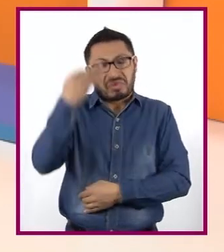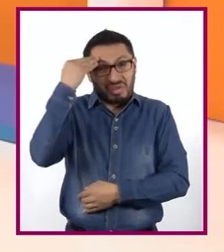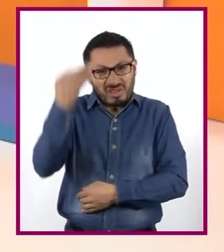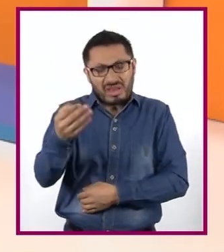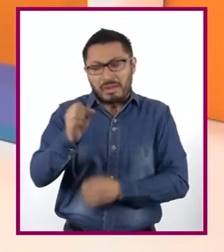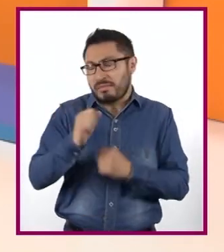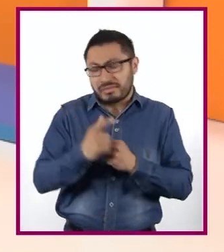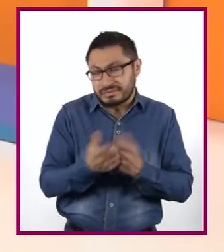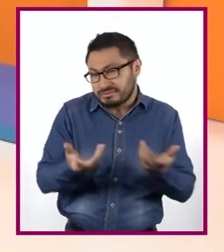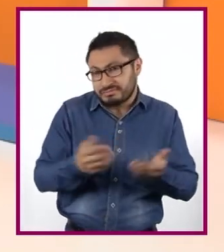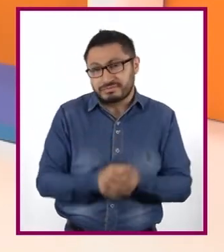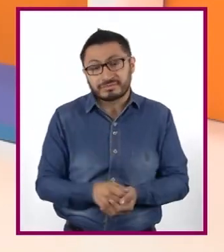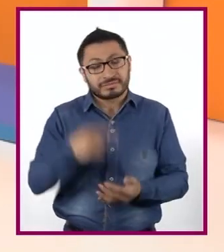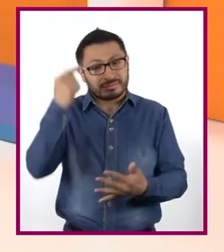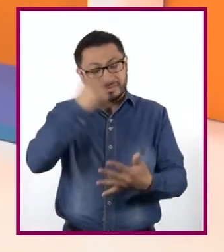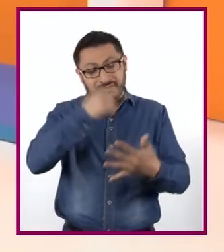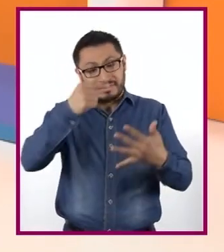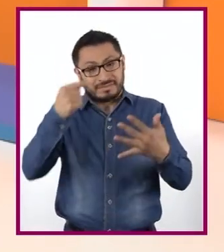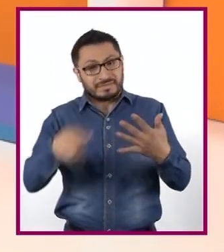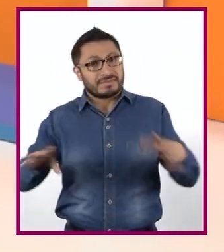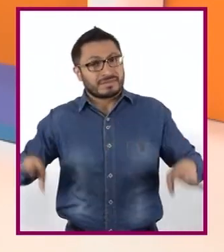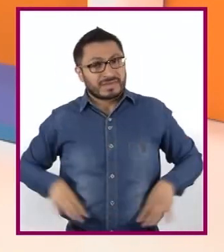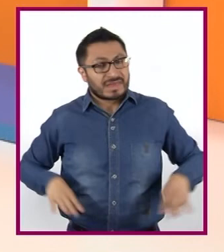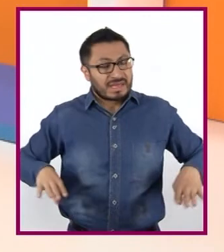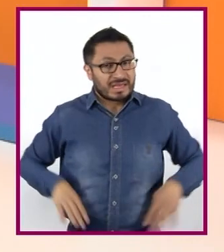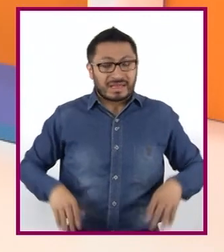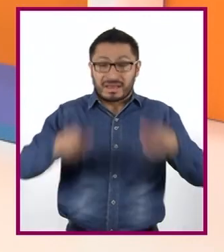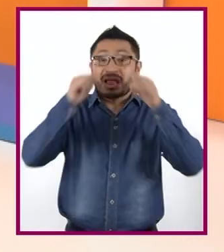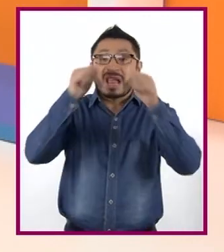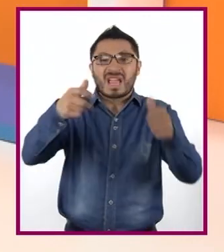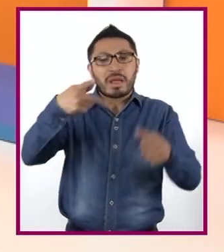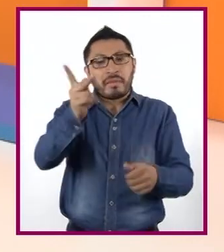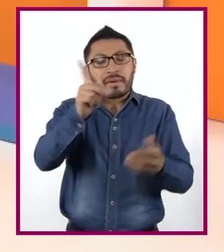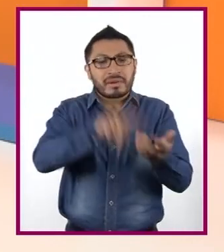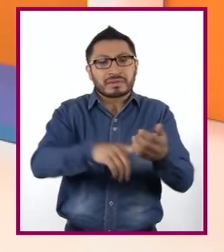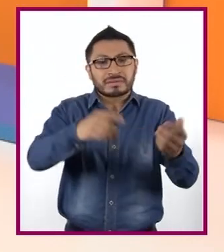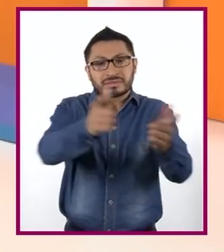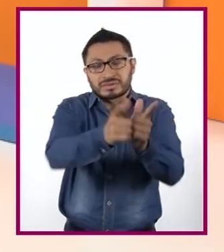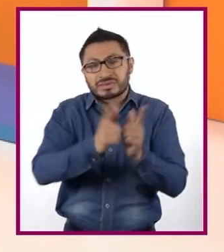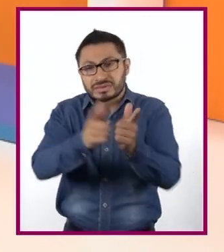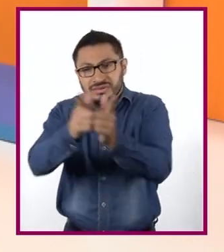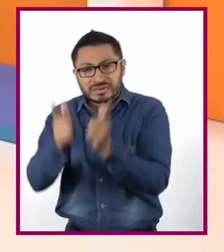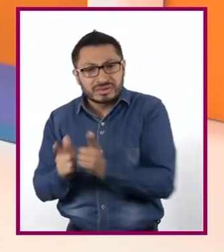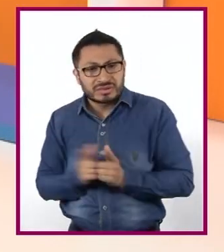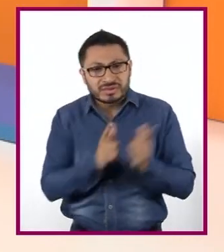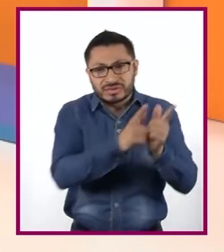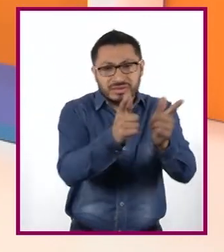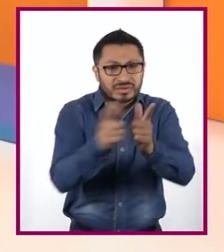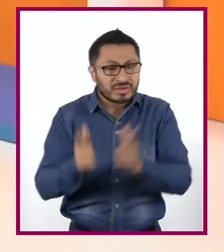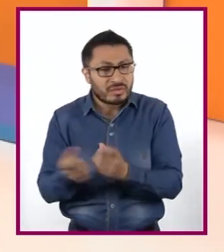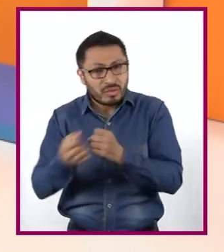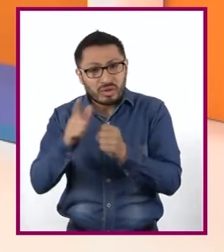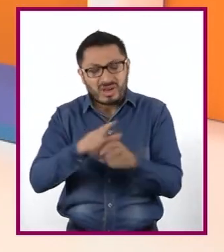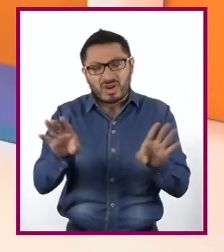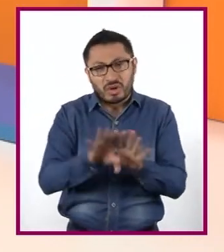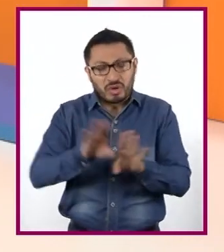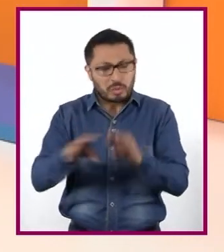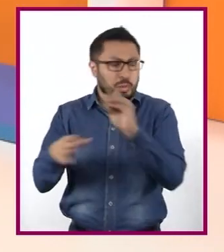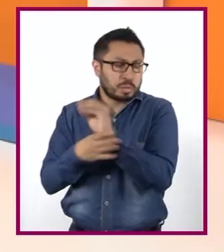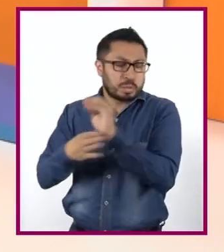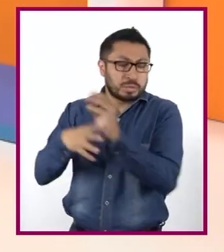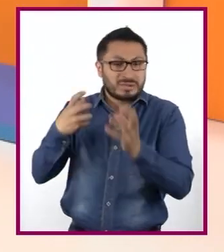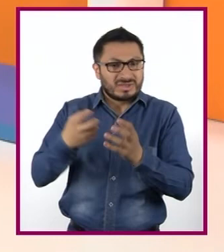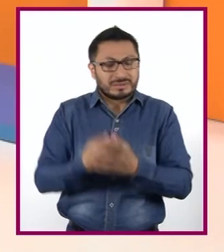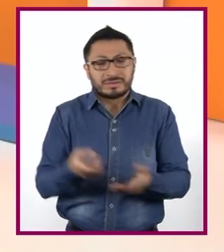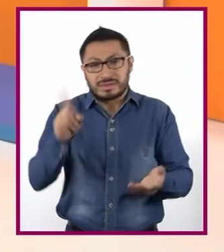son también aspectos que hay que atender, pero que en muchos grupos sociales se dejan de lado. Los cuidados de la salud